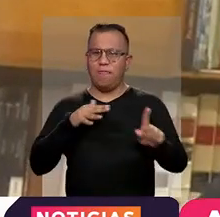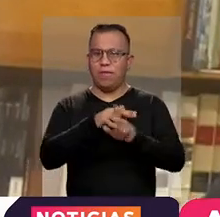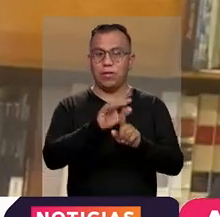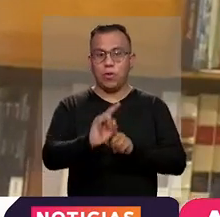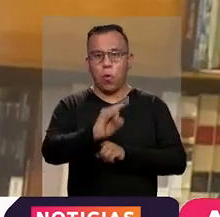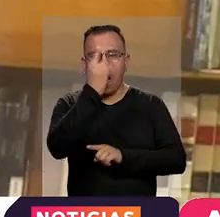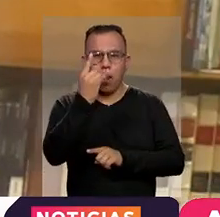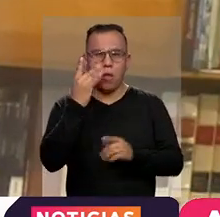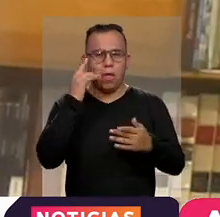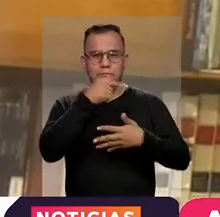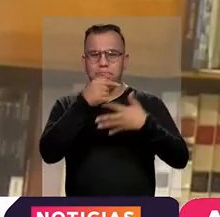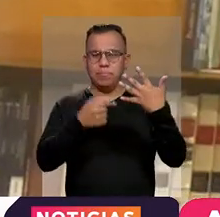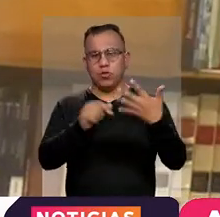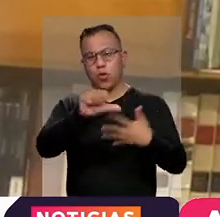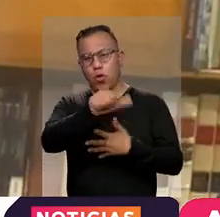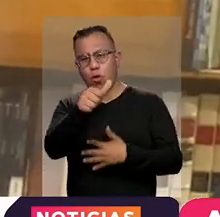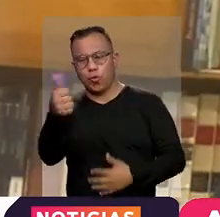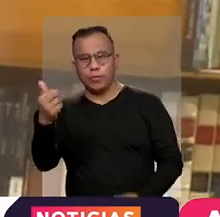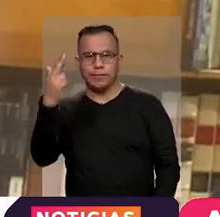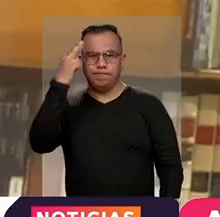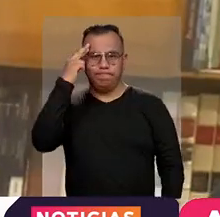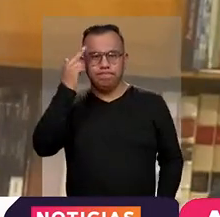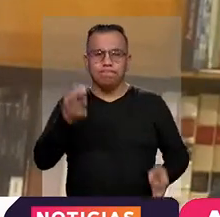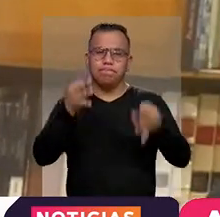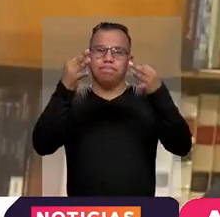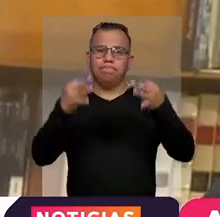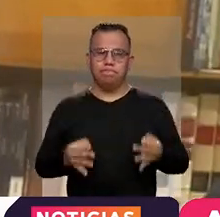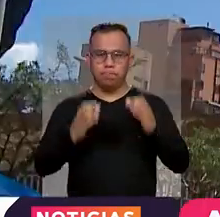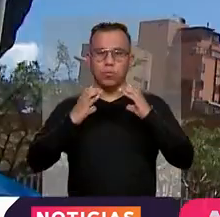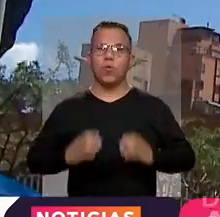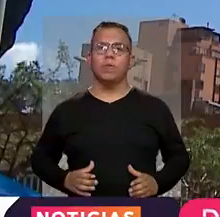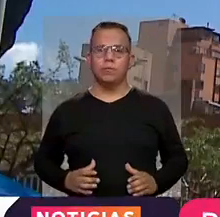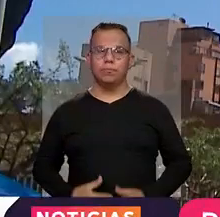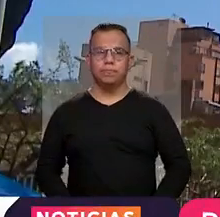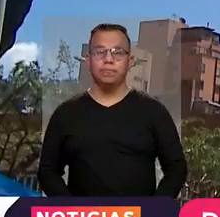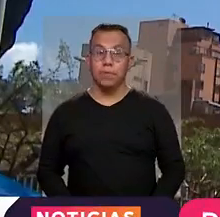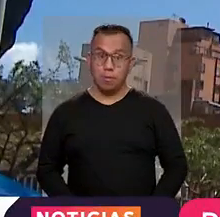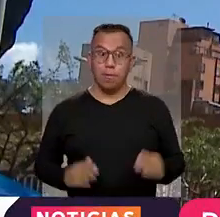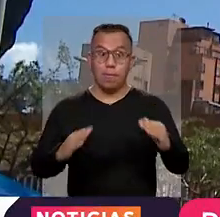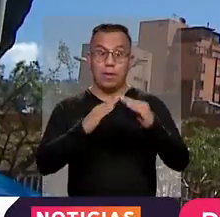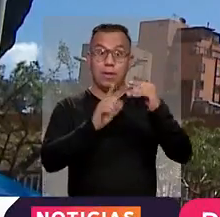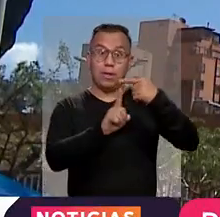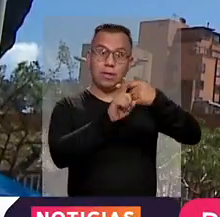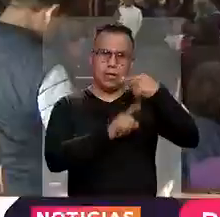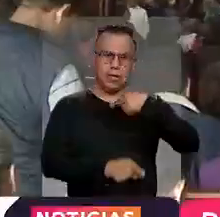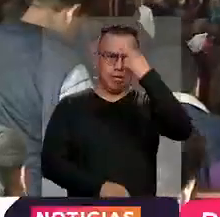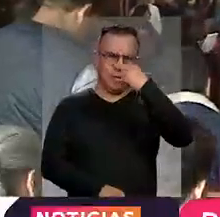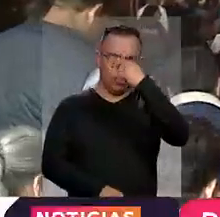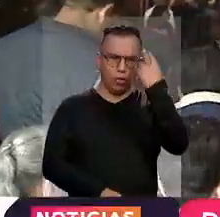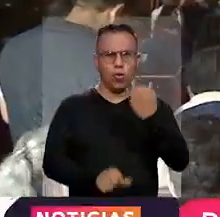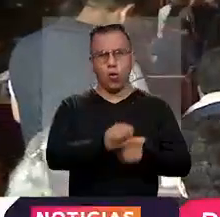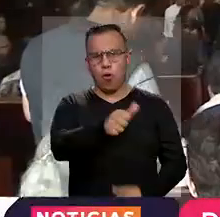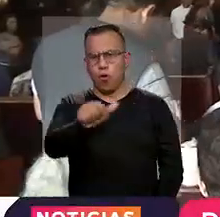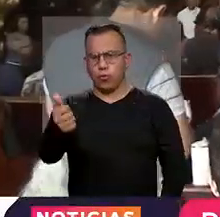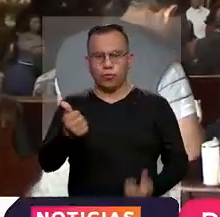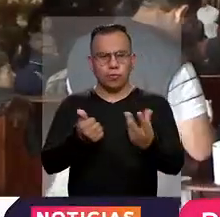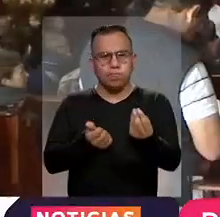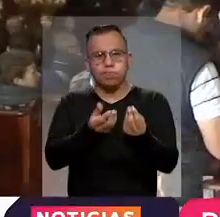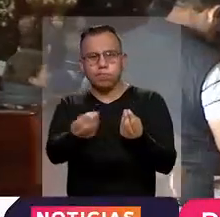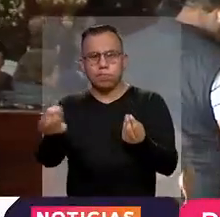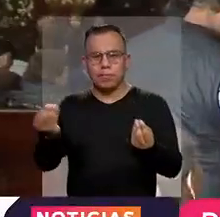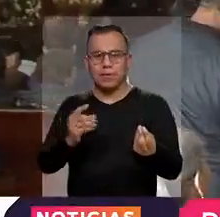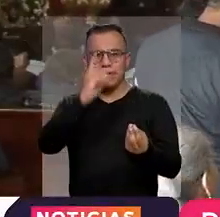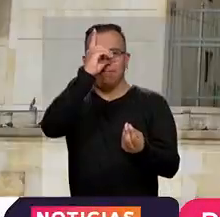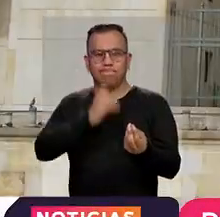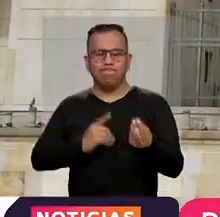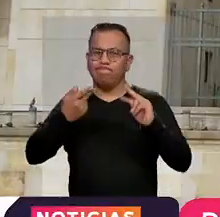unas razones diferentes a las puramente fisiológicas. Para la Iglesia Católica y otras congregaciones religiosas, la